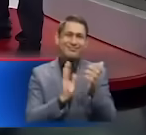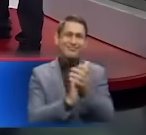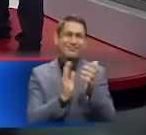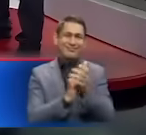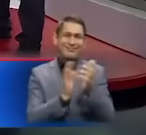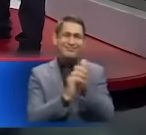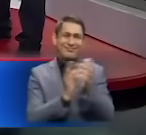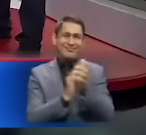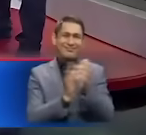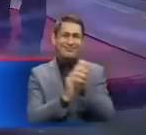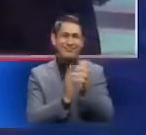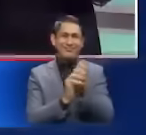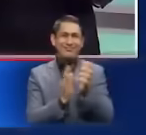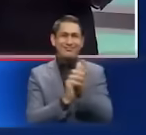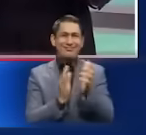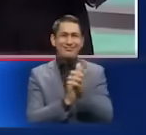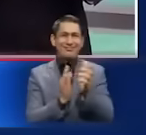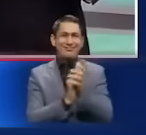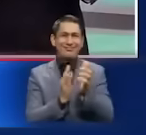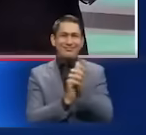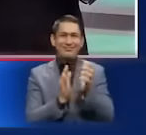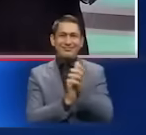¡Que viva! ¡Que viva el compañero!